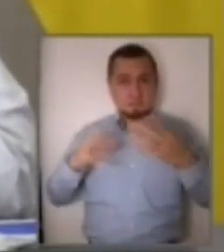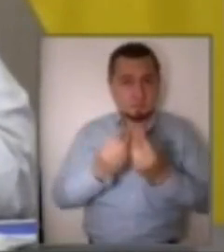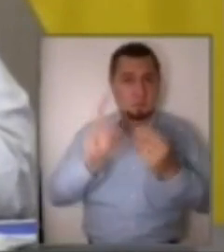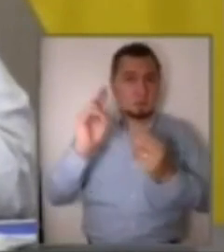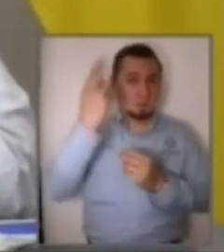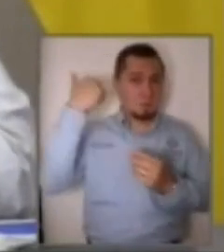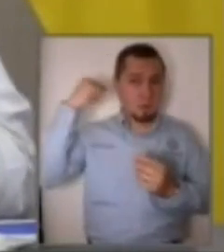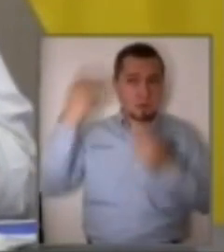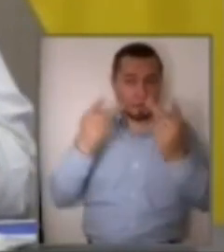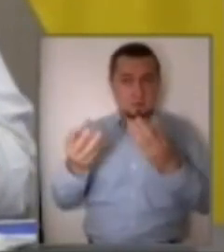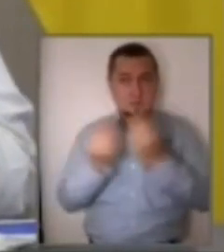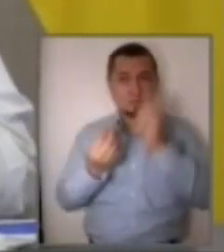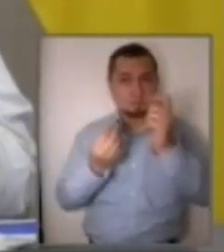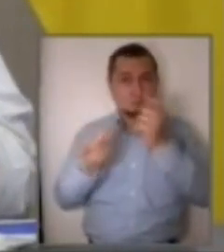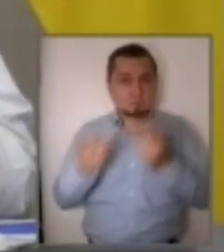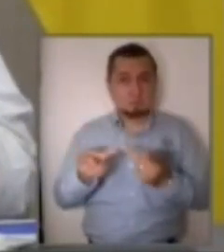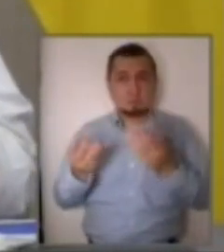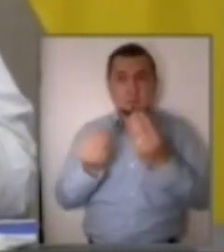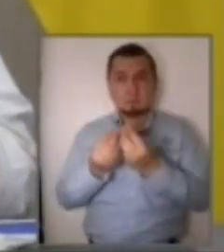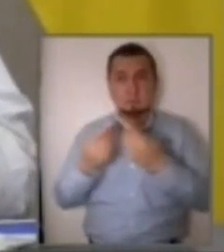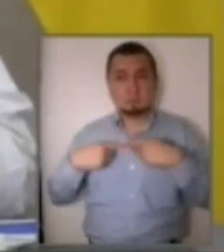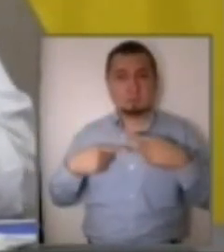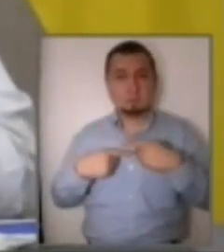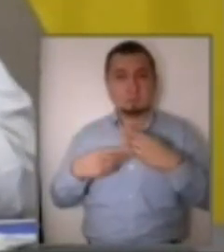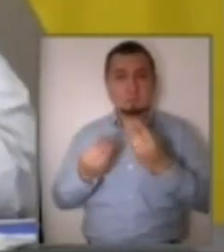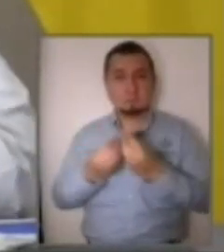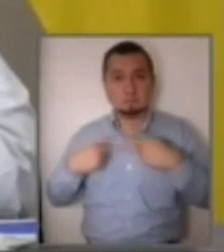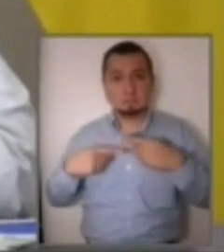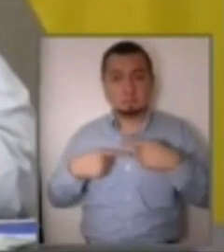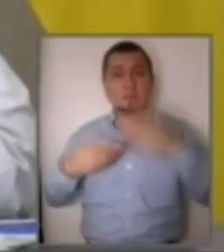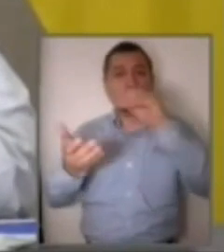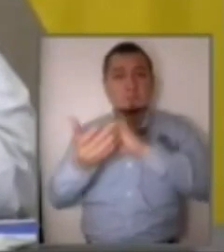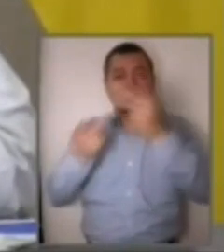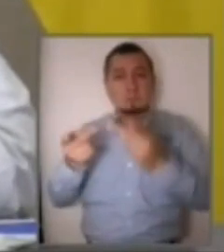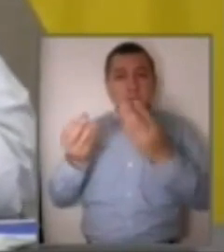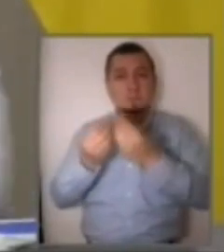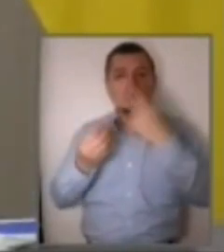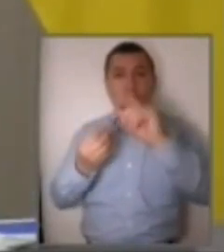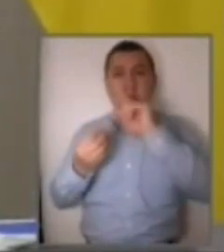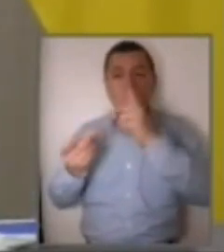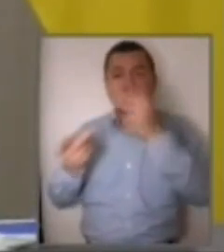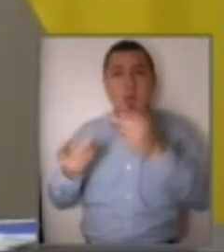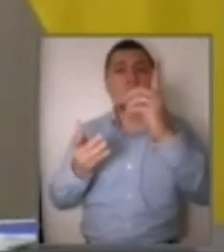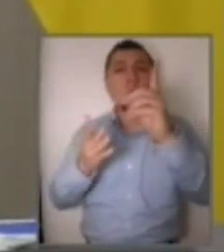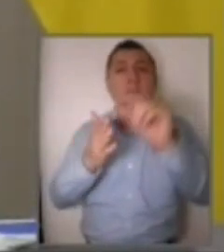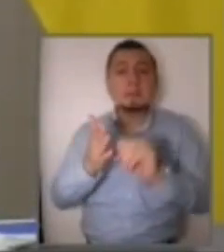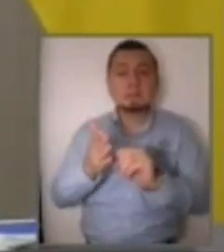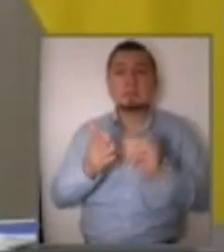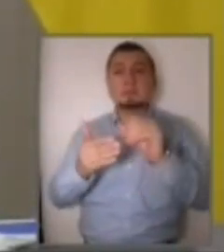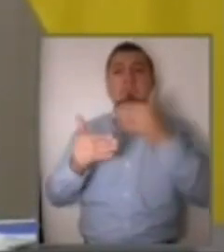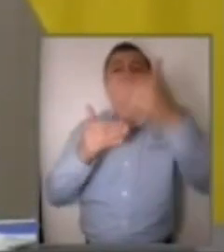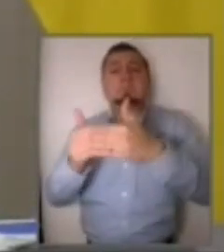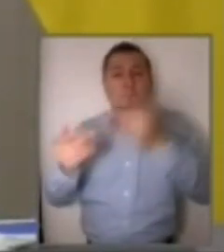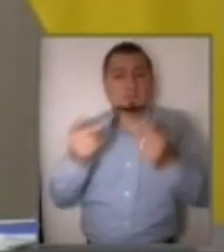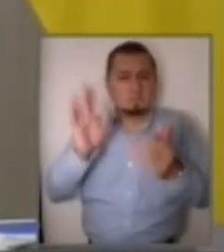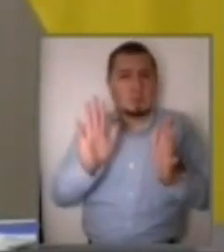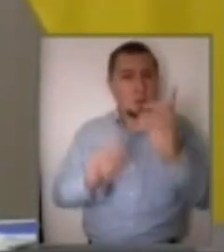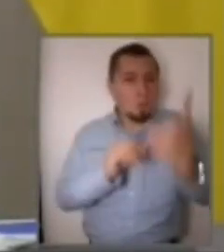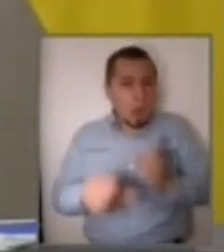la universidad guadalajara va a presentar el corte de caja el balance general de los resultados de todas las medidas que hemos tomado en jalisco a un mes de distancia